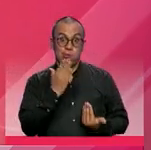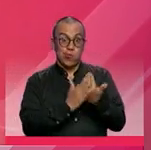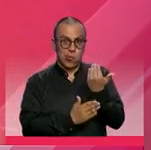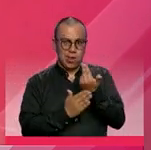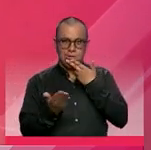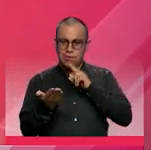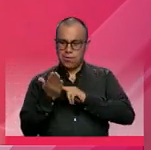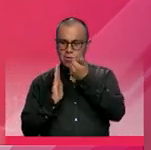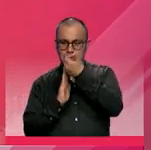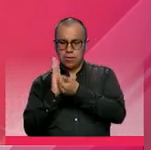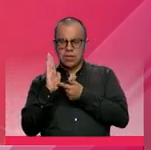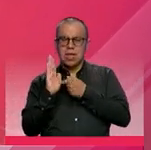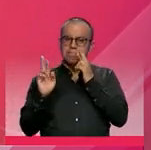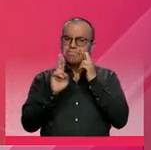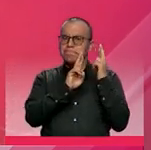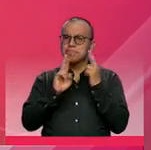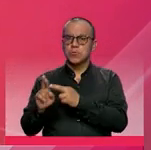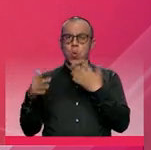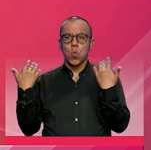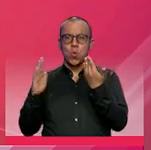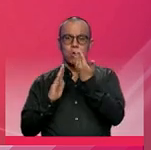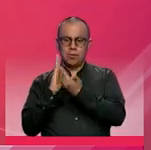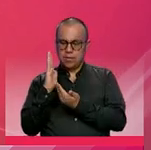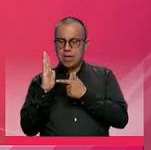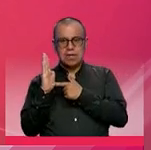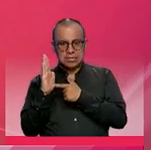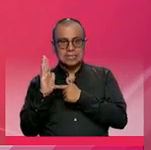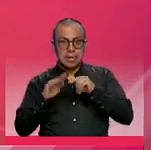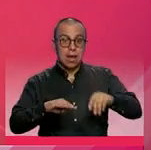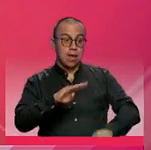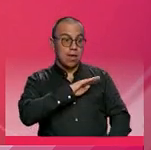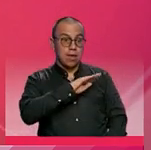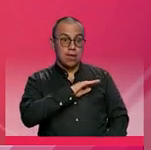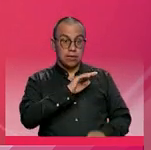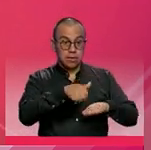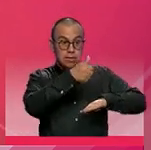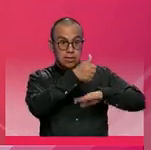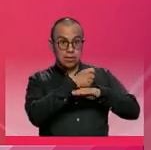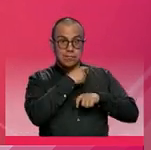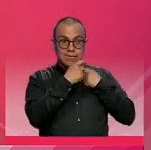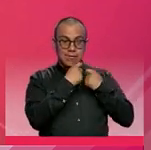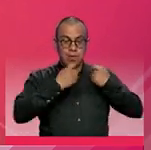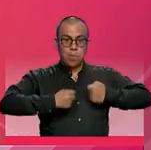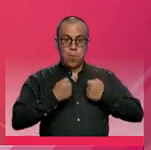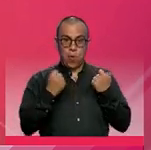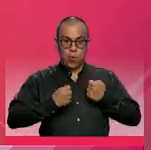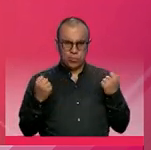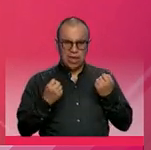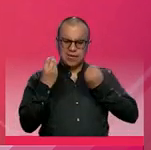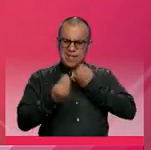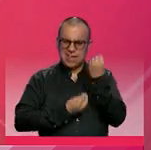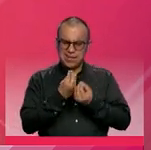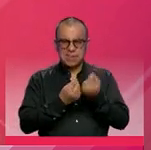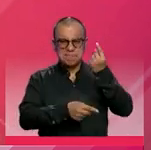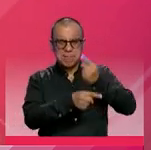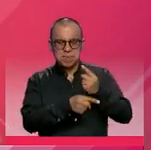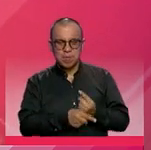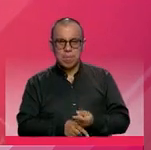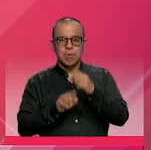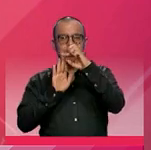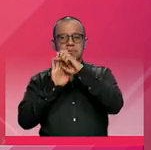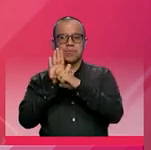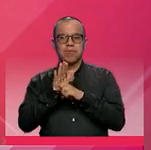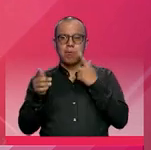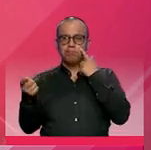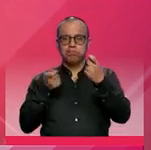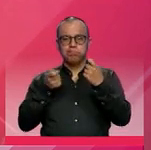fallo se reconoce expresamente que la Alcaldía Mayor de Bogotá ha trabajado y cumplido en un protocolo de regulación